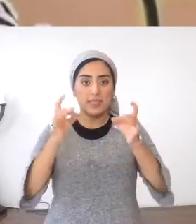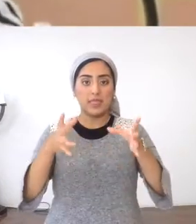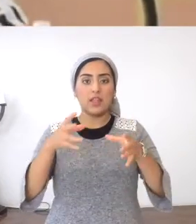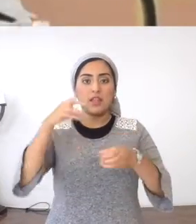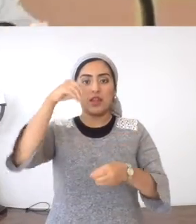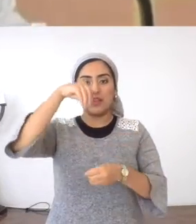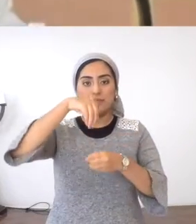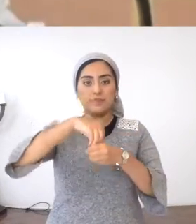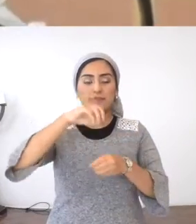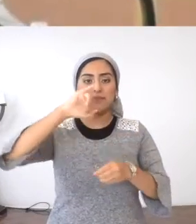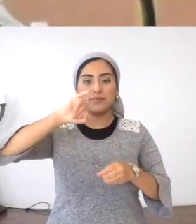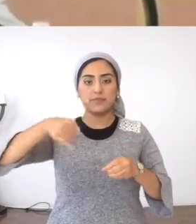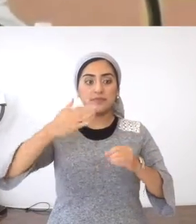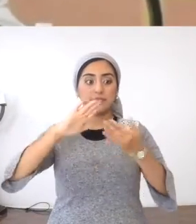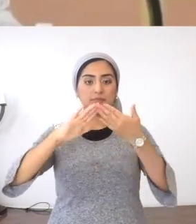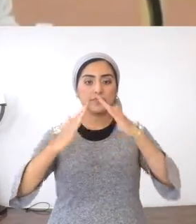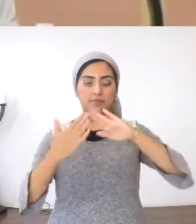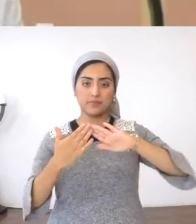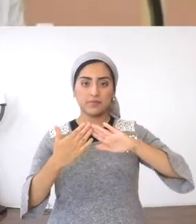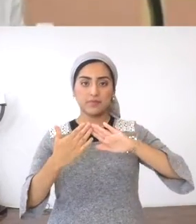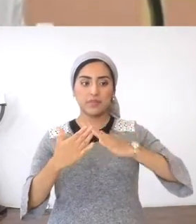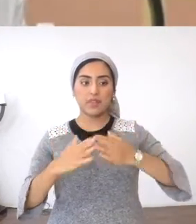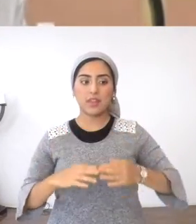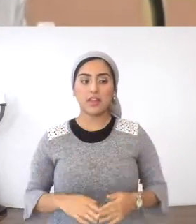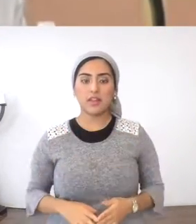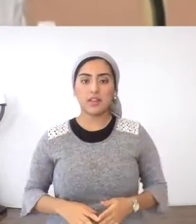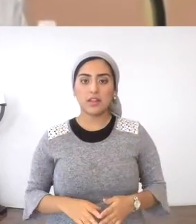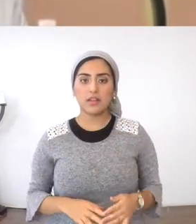Abominación En Jerusalén